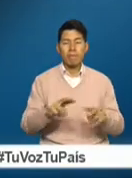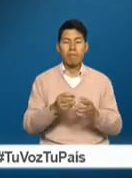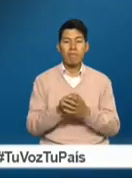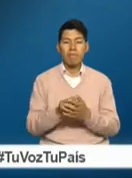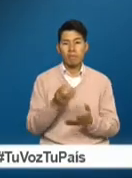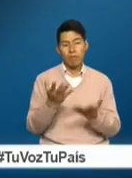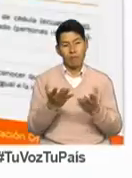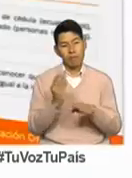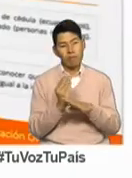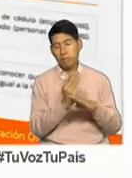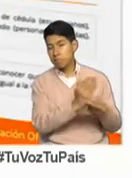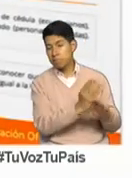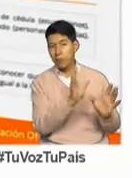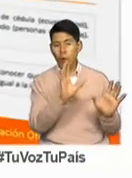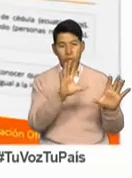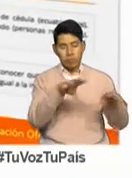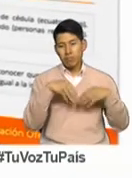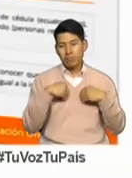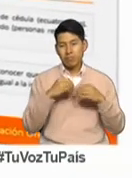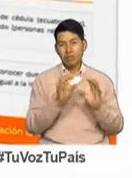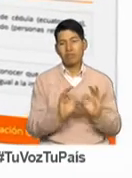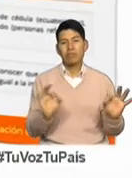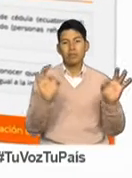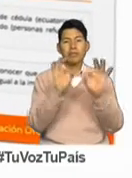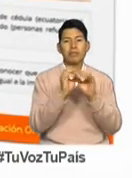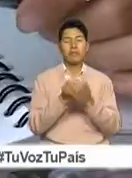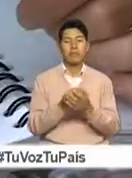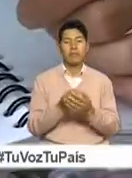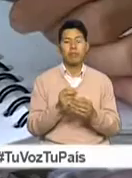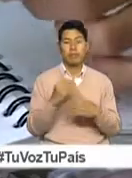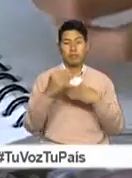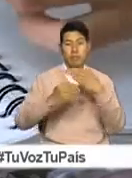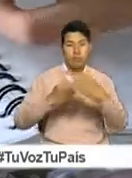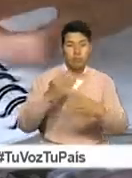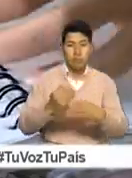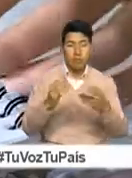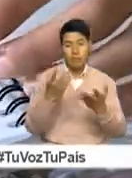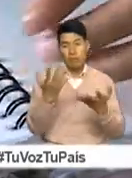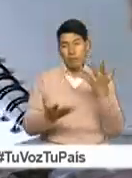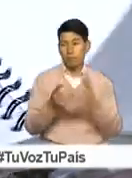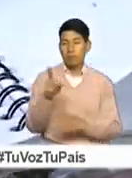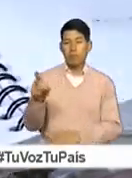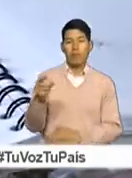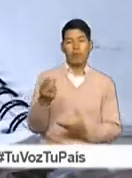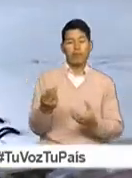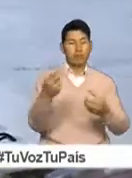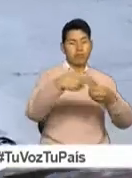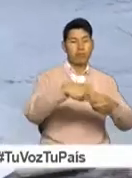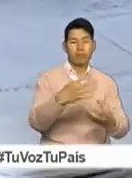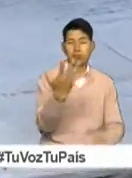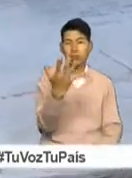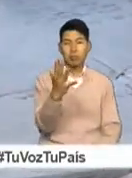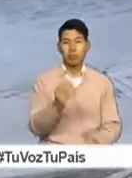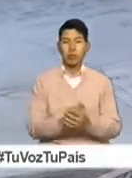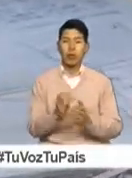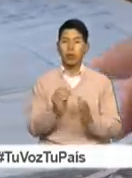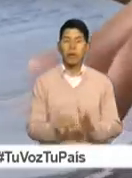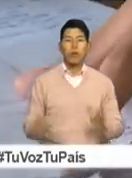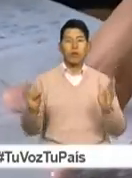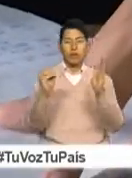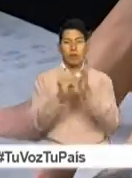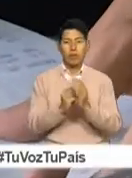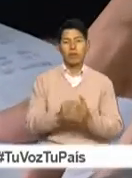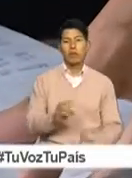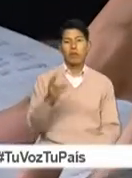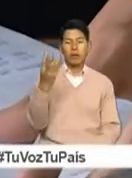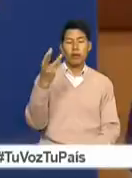el cupo luego de la primera etapa si el postulante no obtuvo un cupo tendrá una nueva posibilidad de postular entre el 17 y